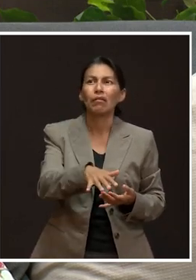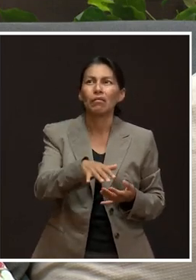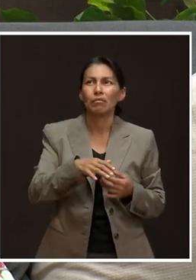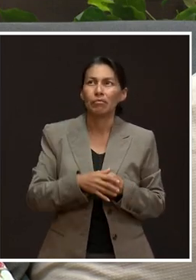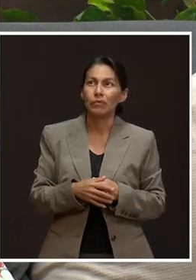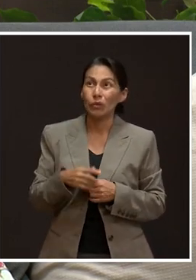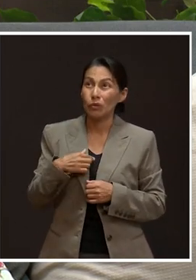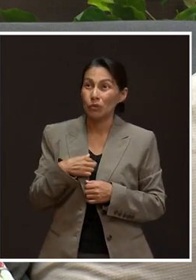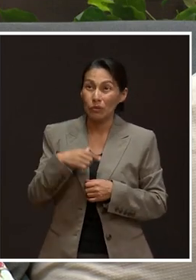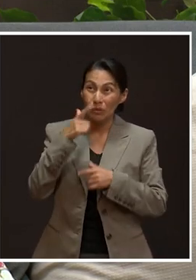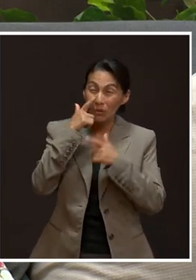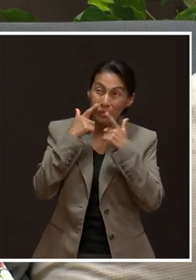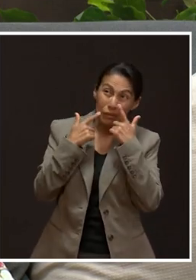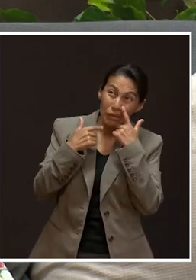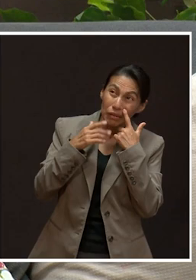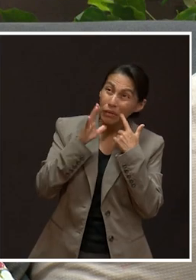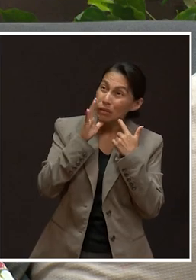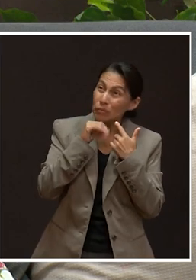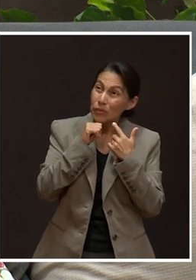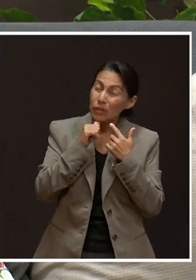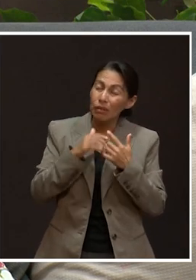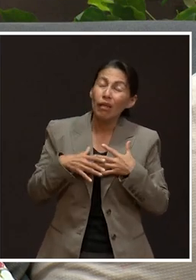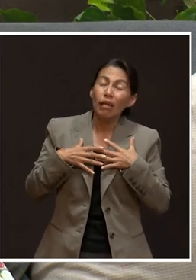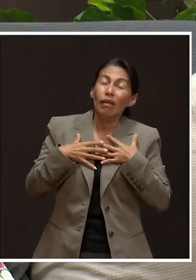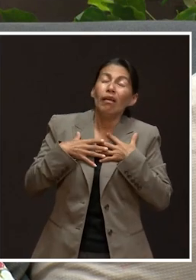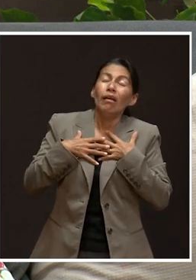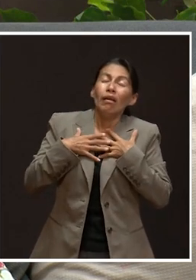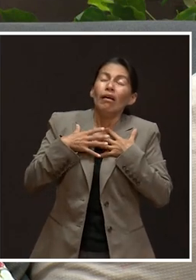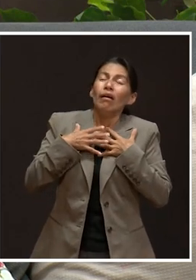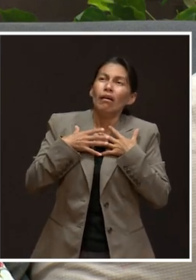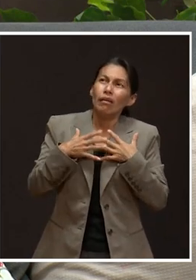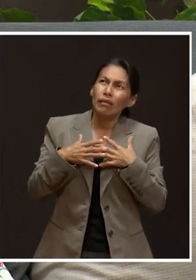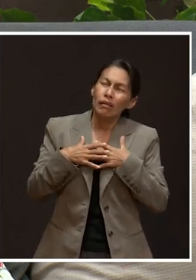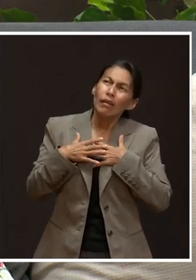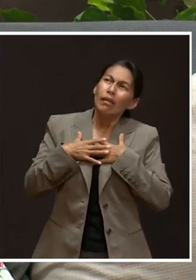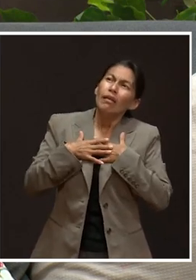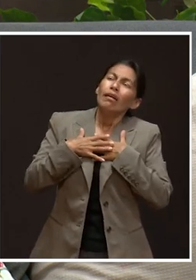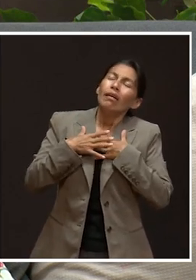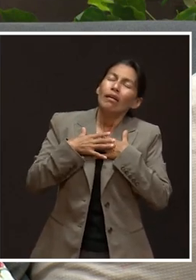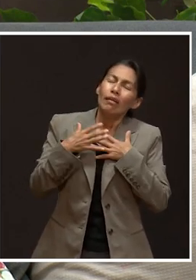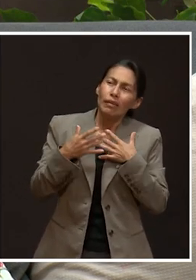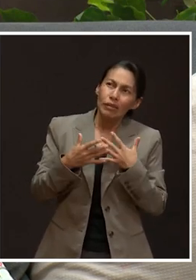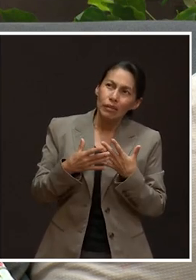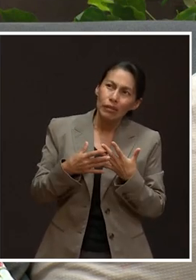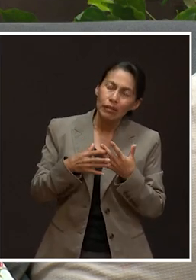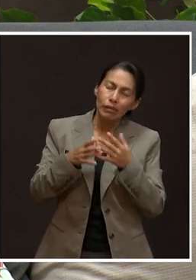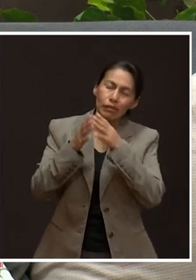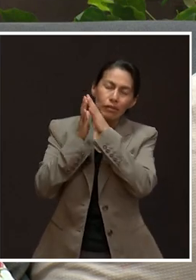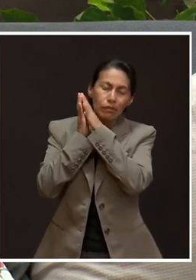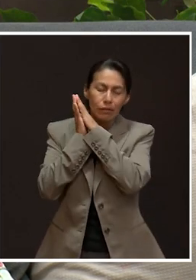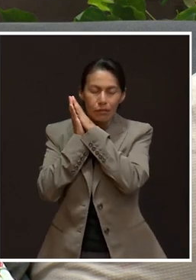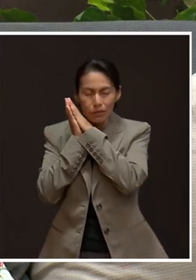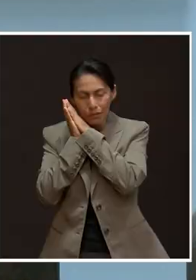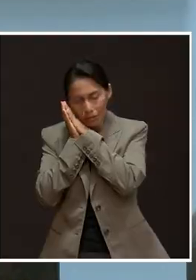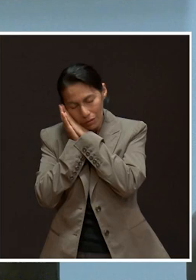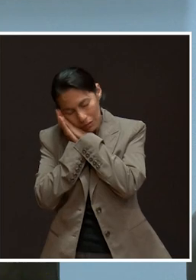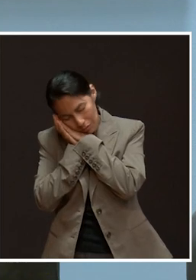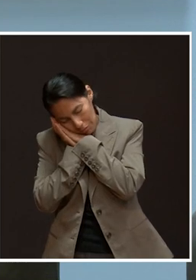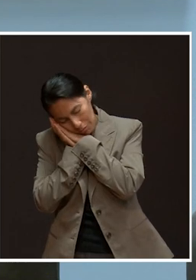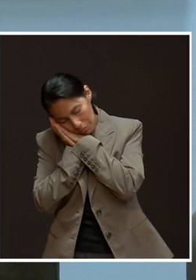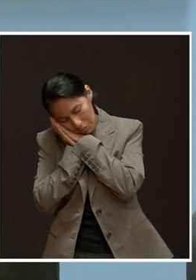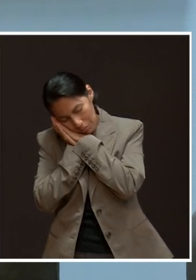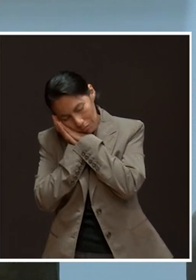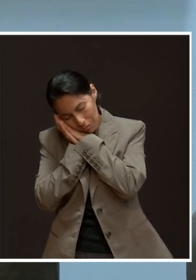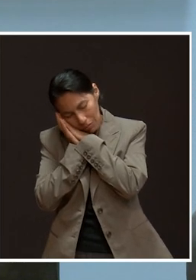ya no podía llorar, sino que solamente como que suspiré, y me, o sea, me dormí, me